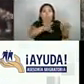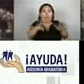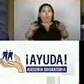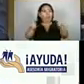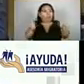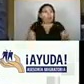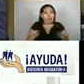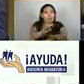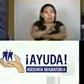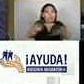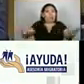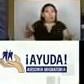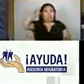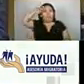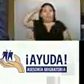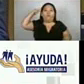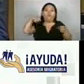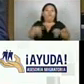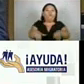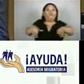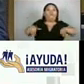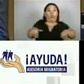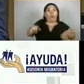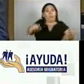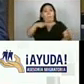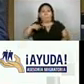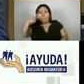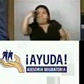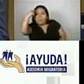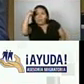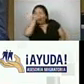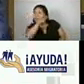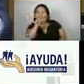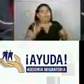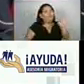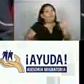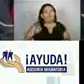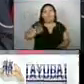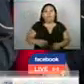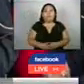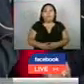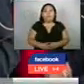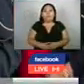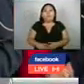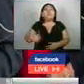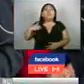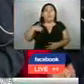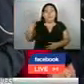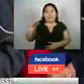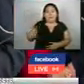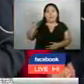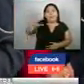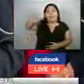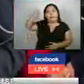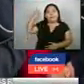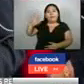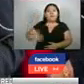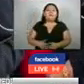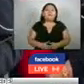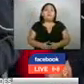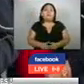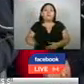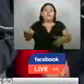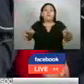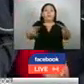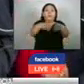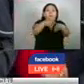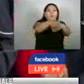sus asientos en señal de protesta ante lo que consideran un proceso ilegal. Al principio hemos sostenido que la